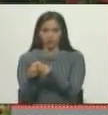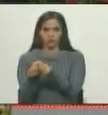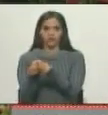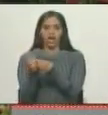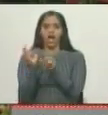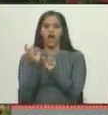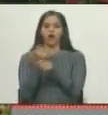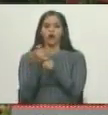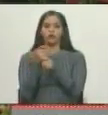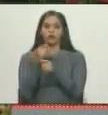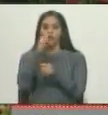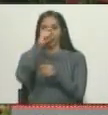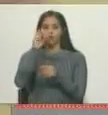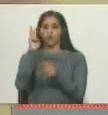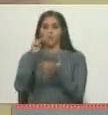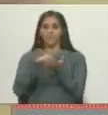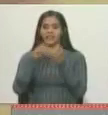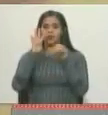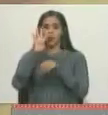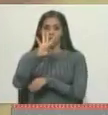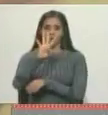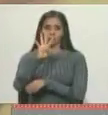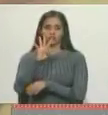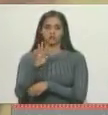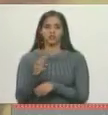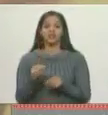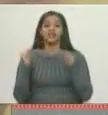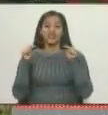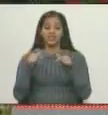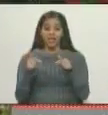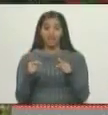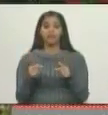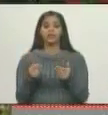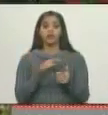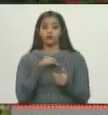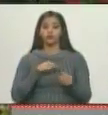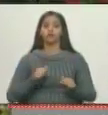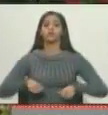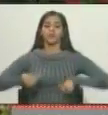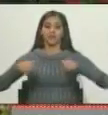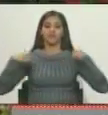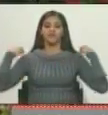agosto del año 2004. Y de ahí salimos mucho más fuertes.